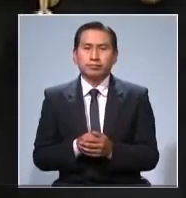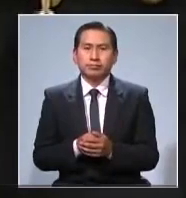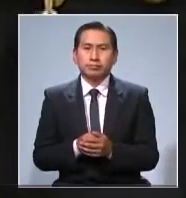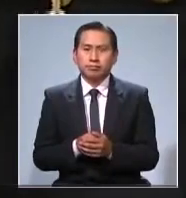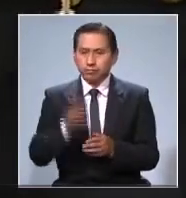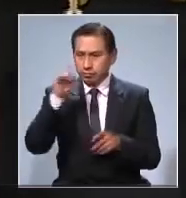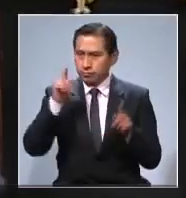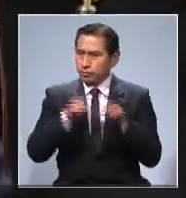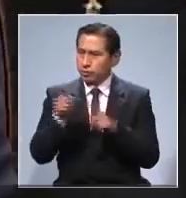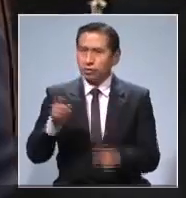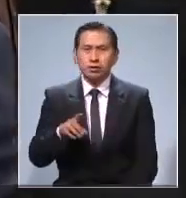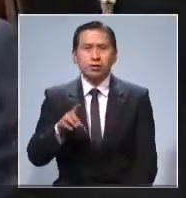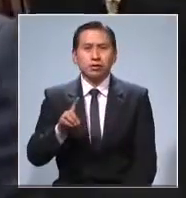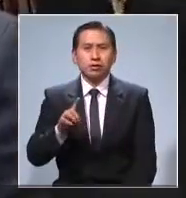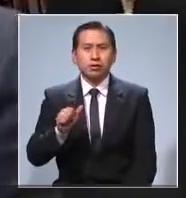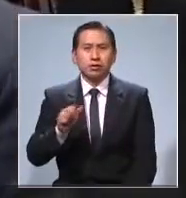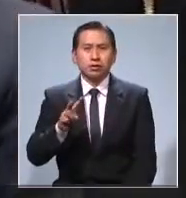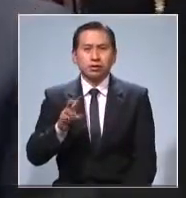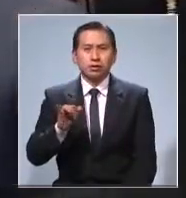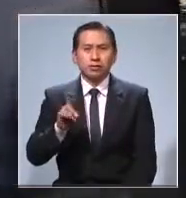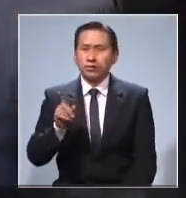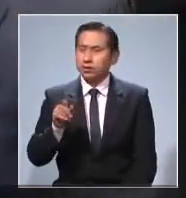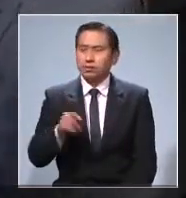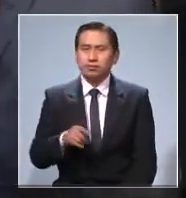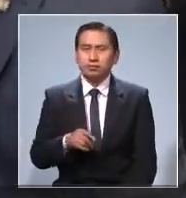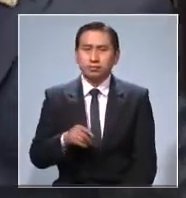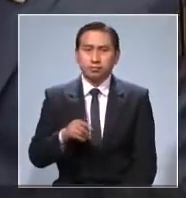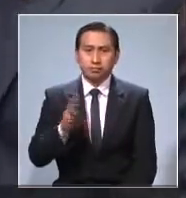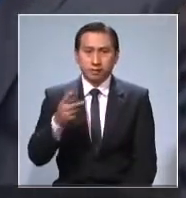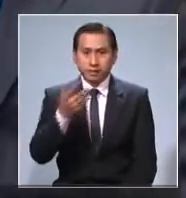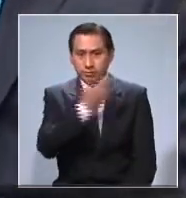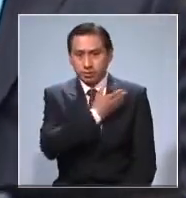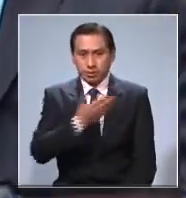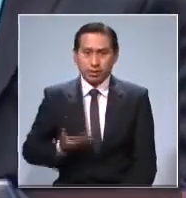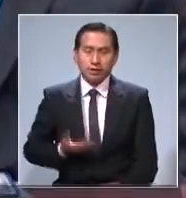Gilata David Choquehuanca, vicepresidente del Estado Constitucional de Bolivia.